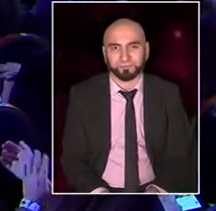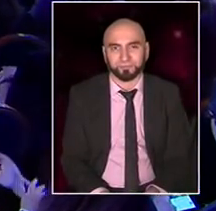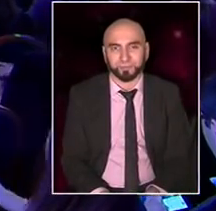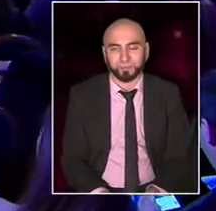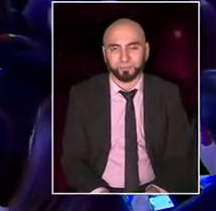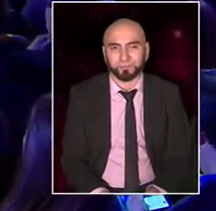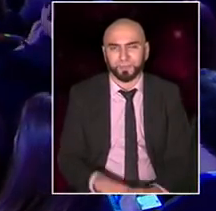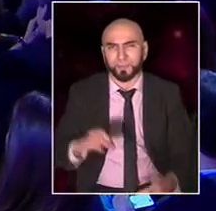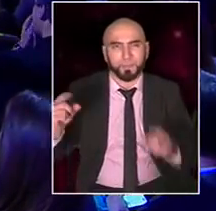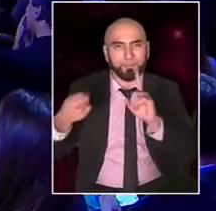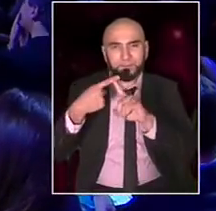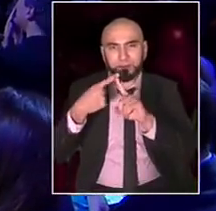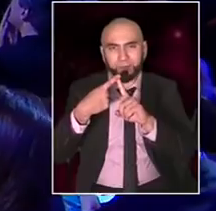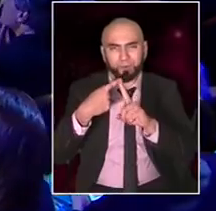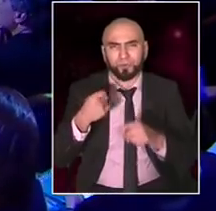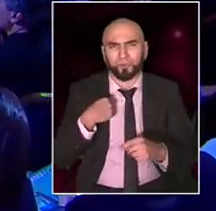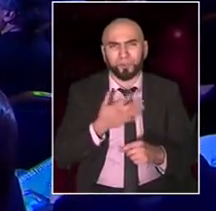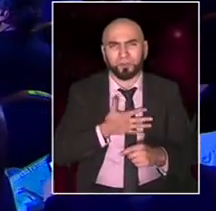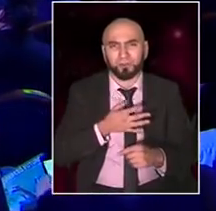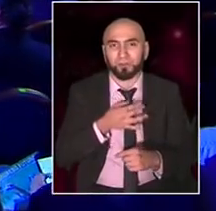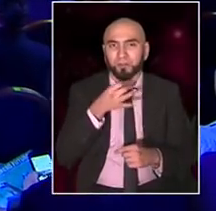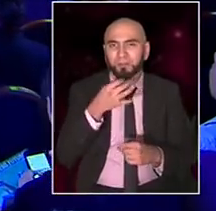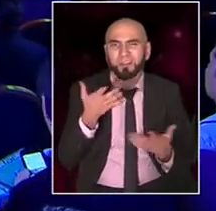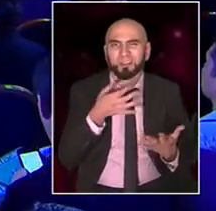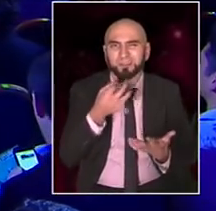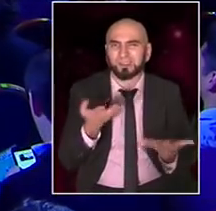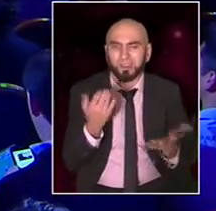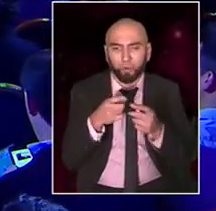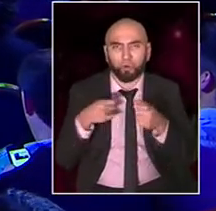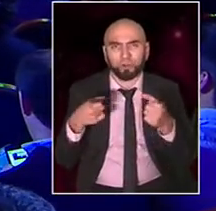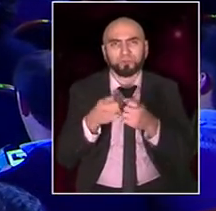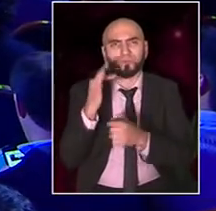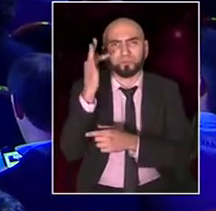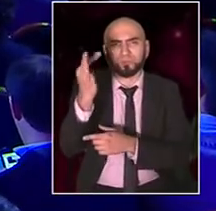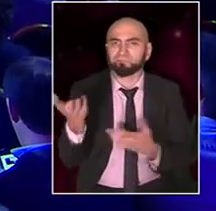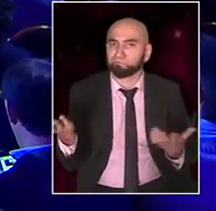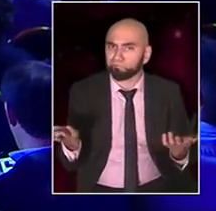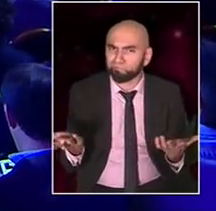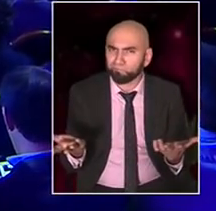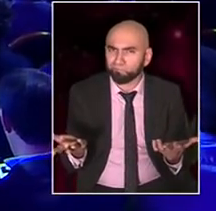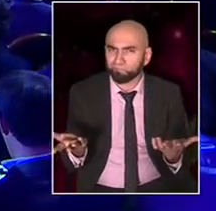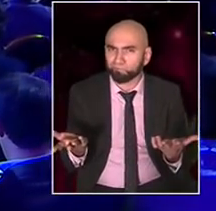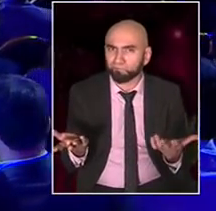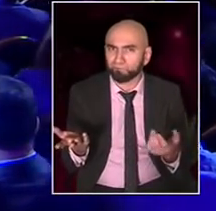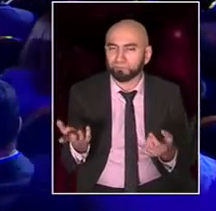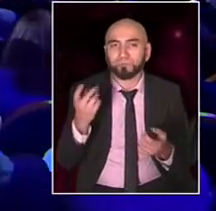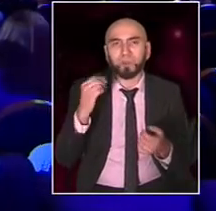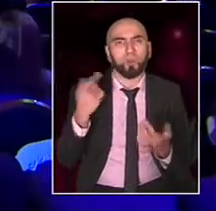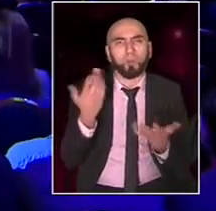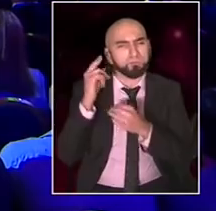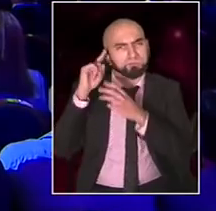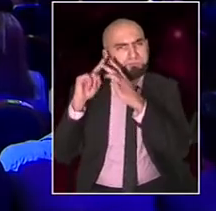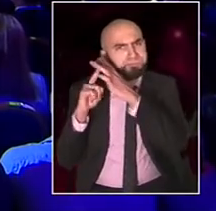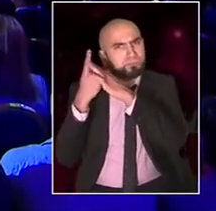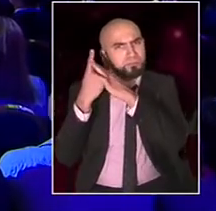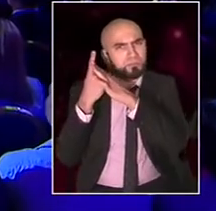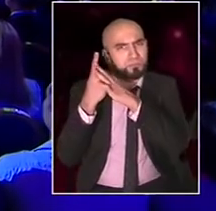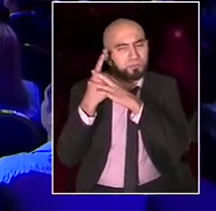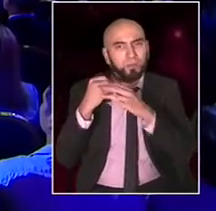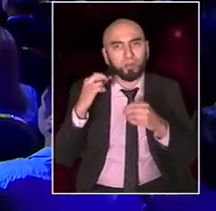Primero, yo quiero definir qué es lo que es el Congreso del Futuro. El Congreso del Futuro emerge de la complejidad, no